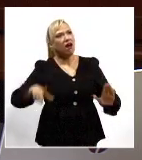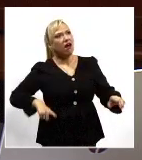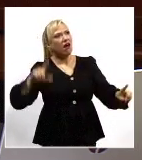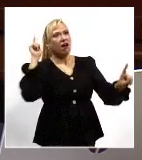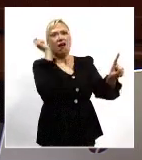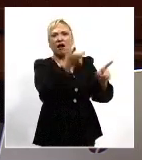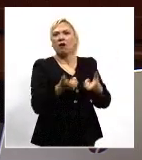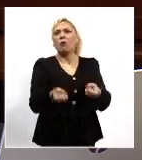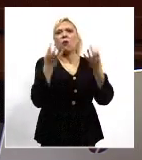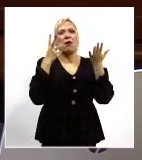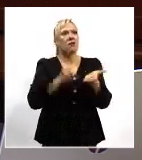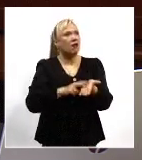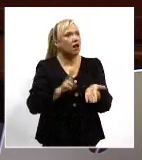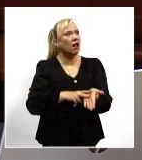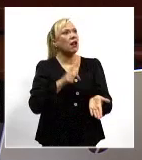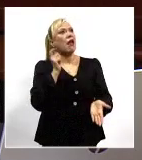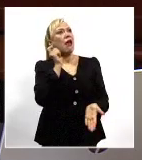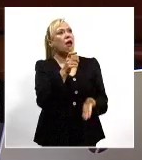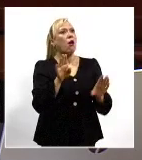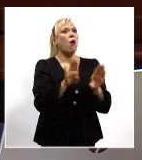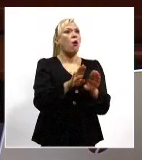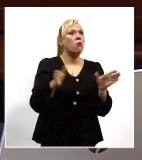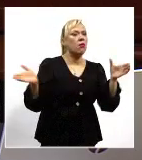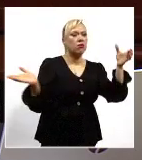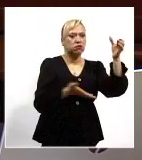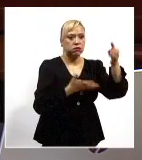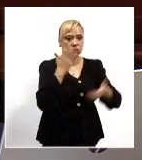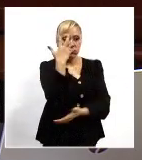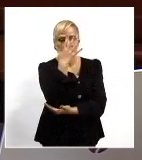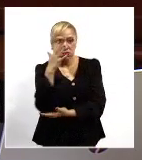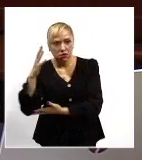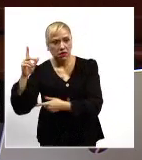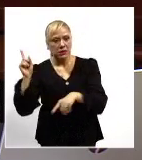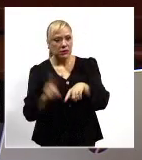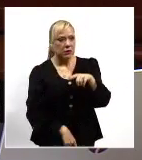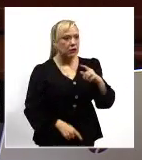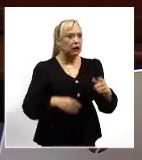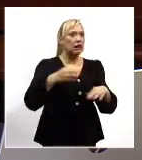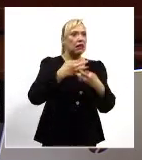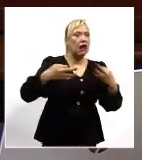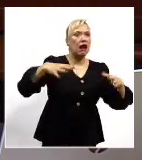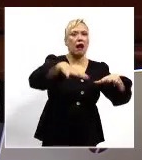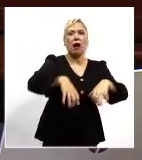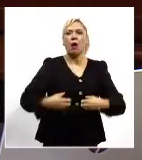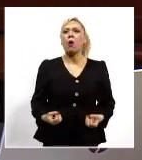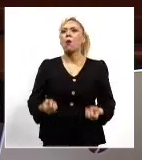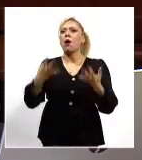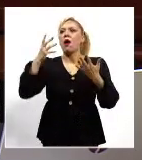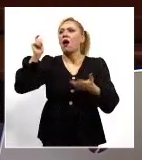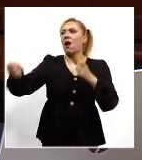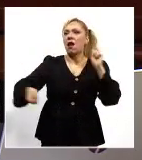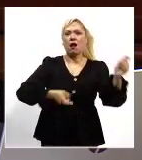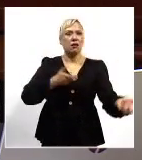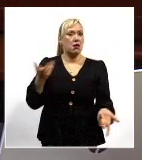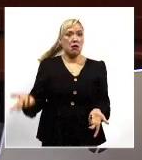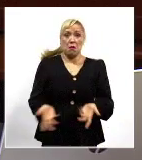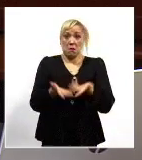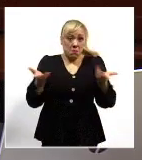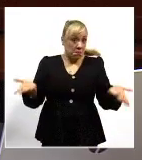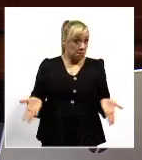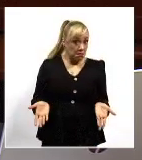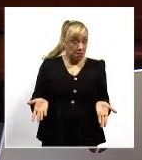México. Además, tal como está formulado, el acuerdo analizado pone en entredicho